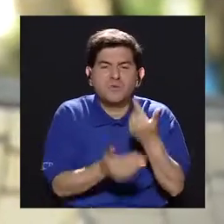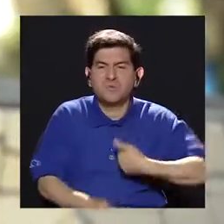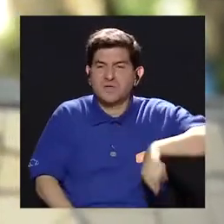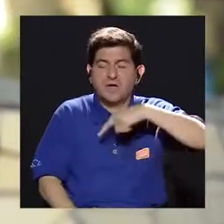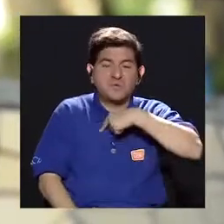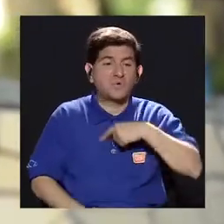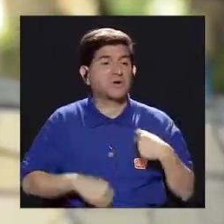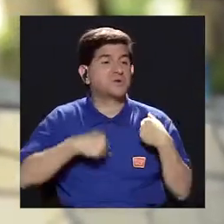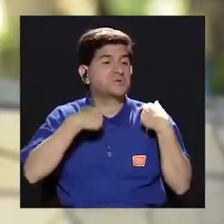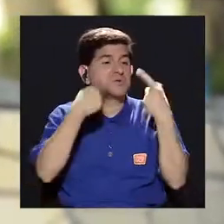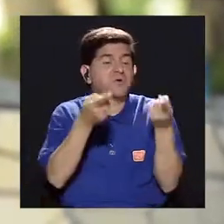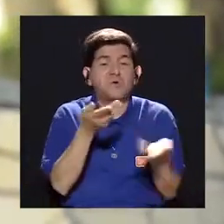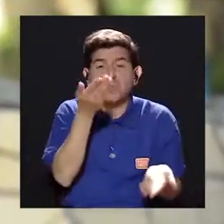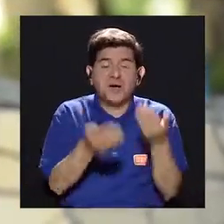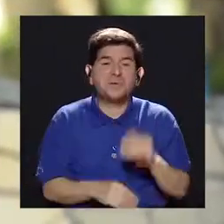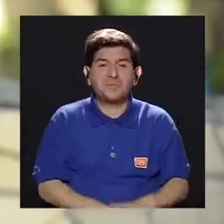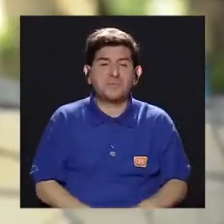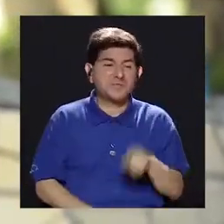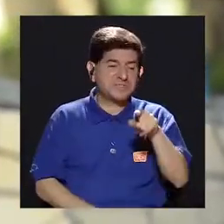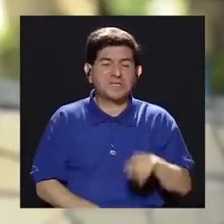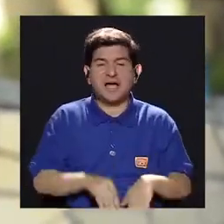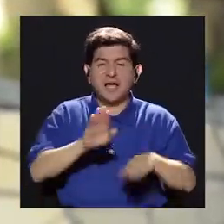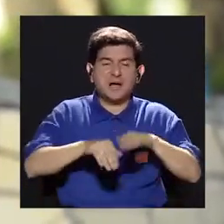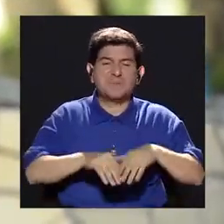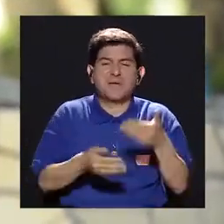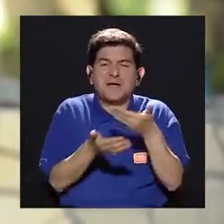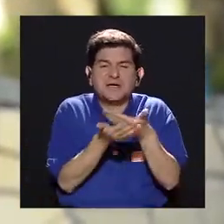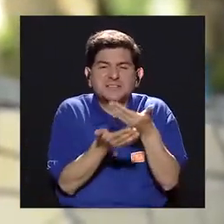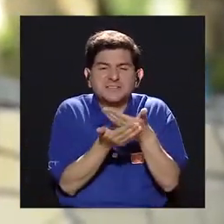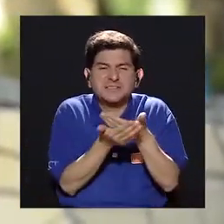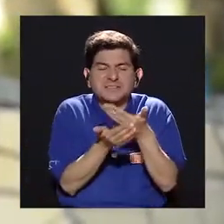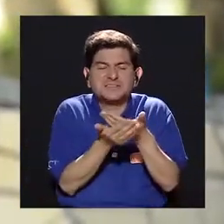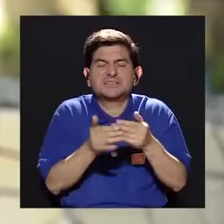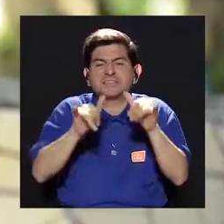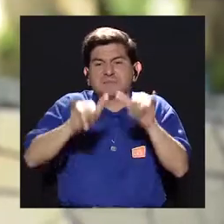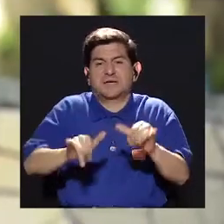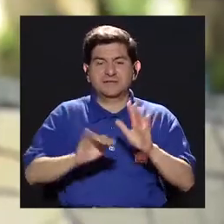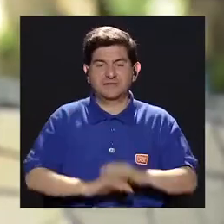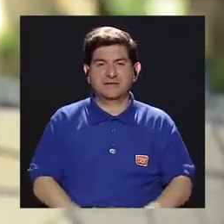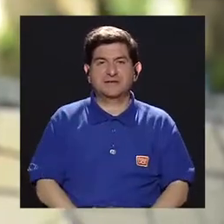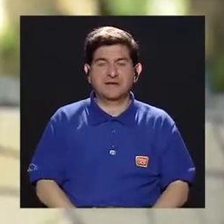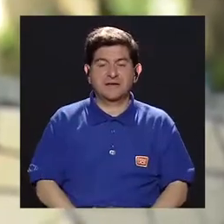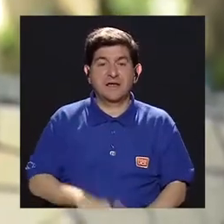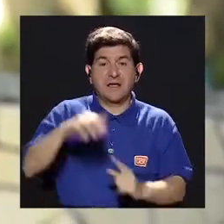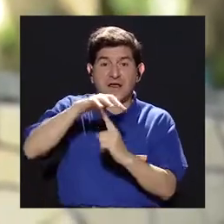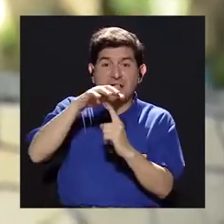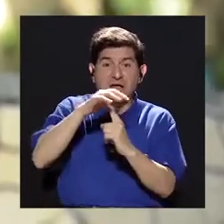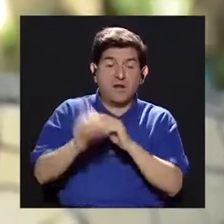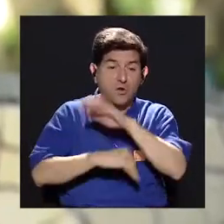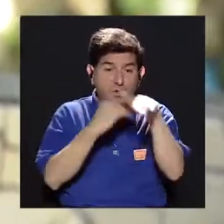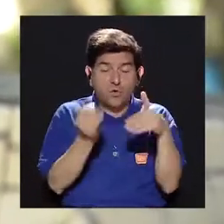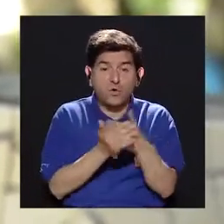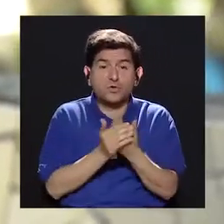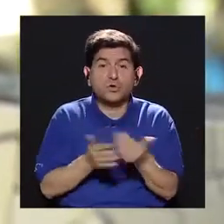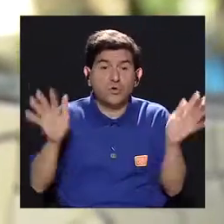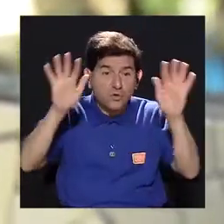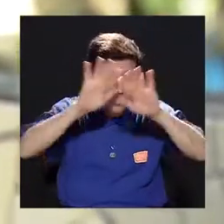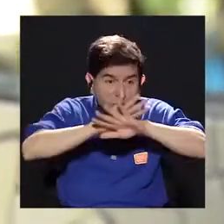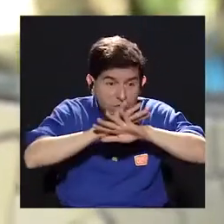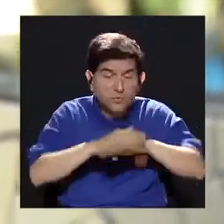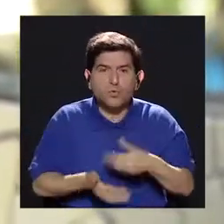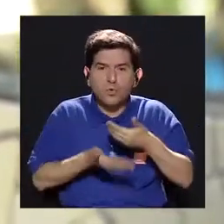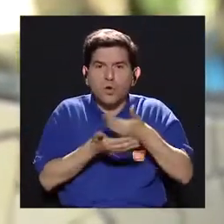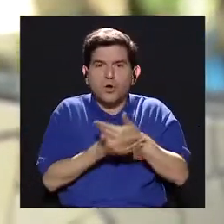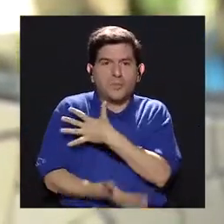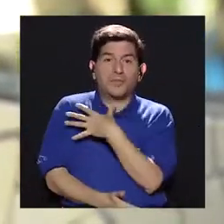porque salimos y nos mojamos nuestros pies y por ahí pasamos con los pies mojados. Al honguito le gusta todo lo que es la oscuridad